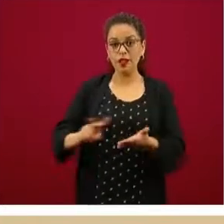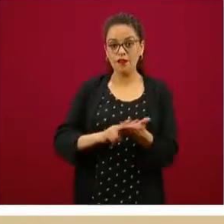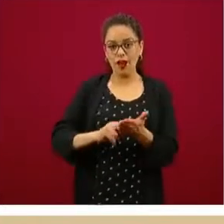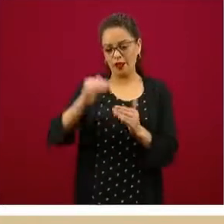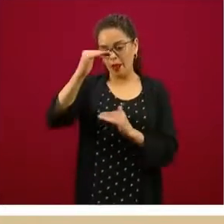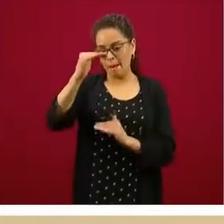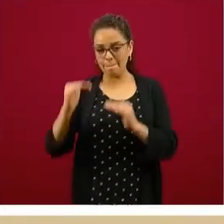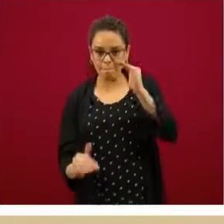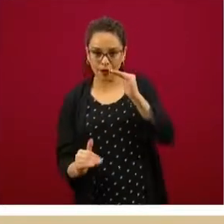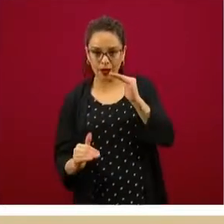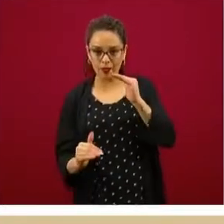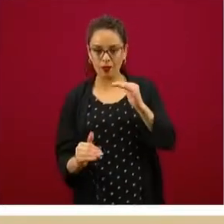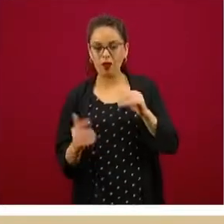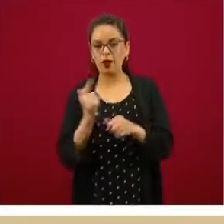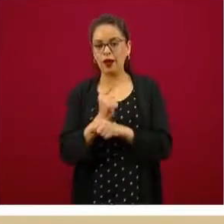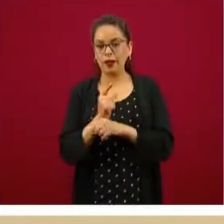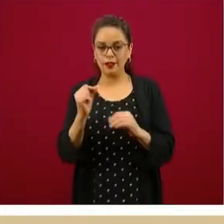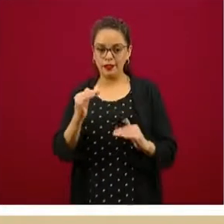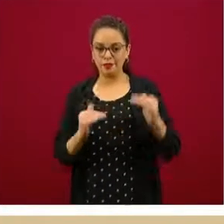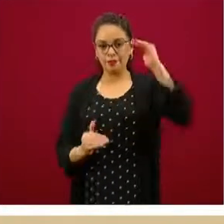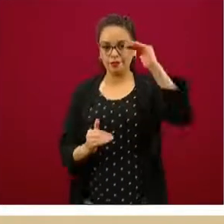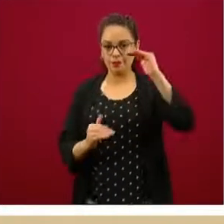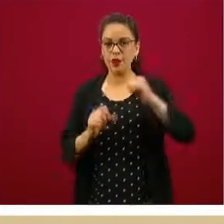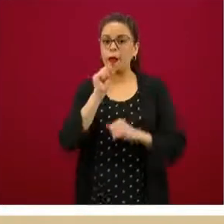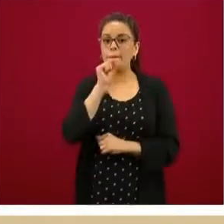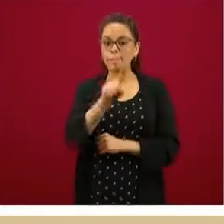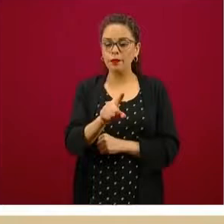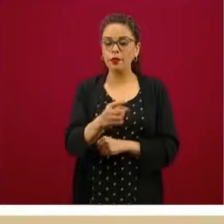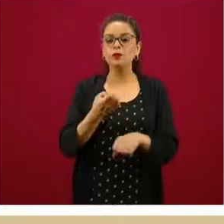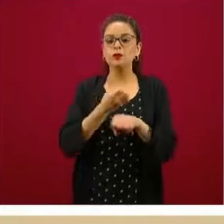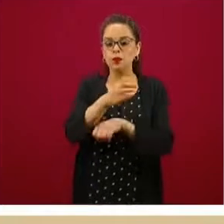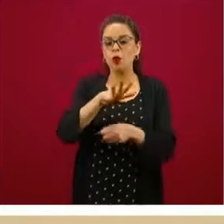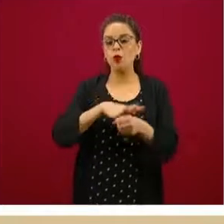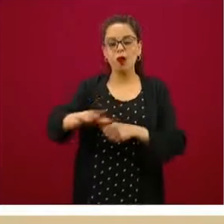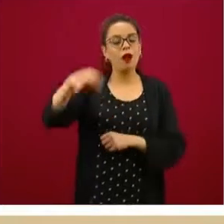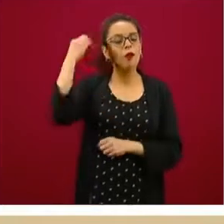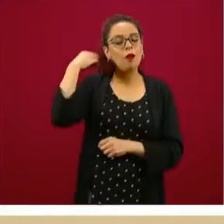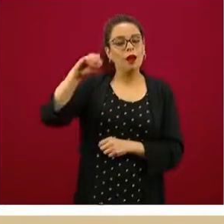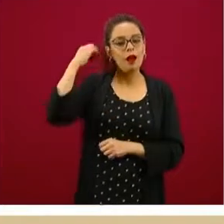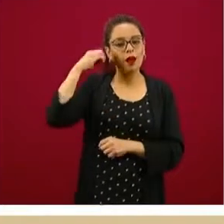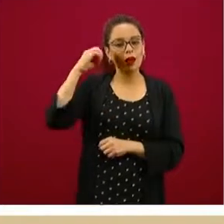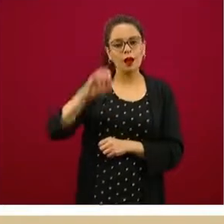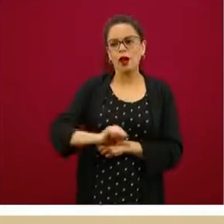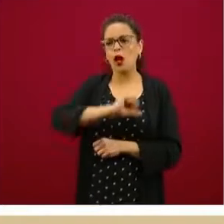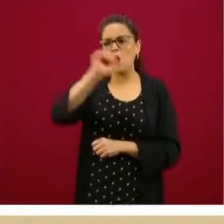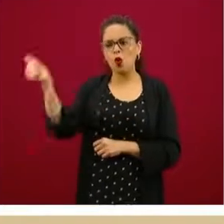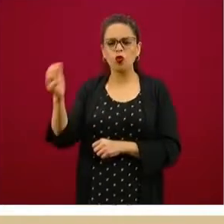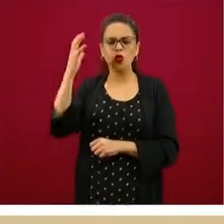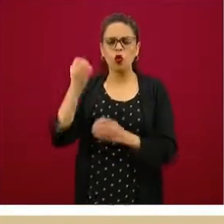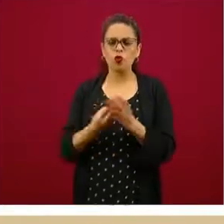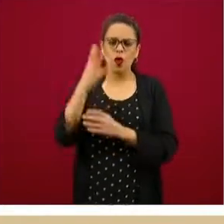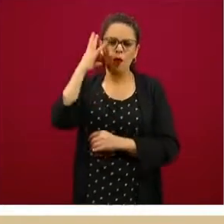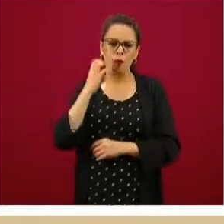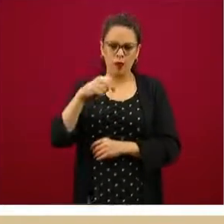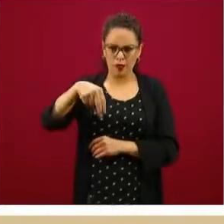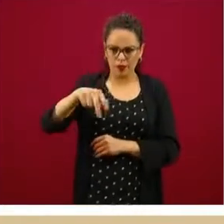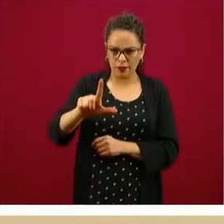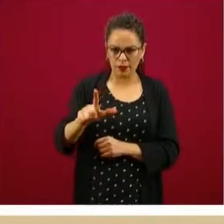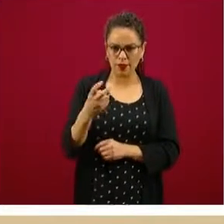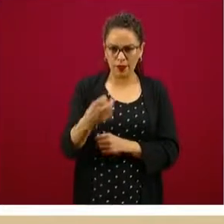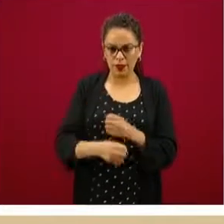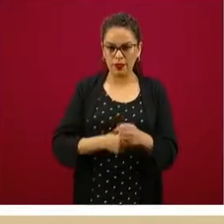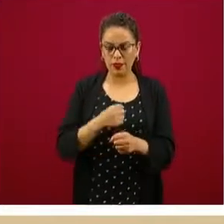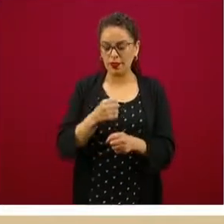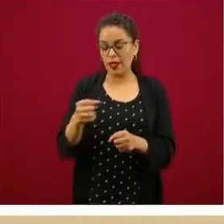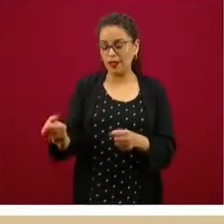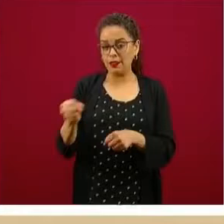barra gris. Lo mismo en el estado de Oaxaca. Y otros, Nuevo León todavía en esta semana tuvo